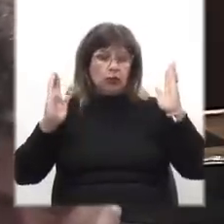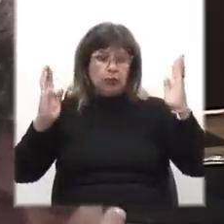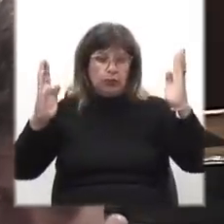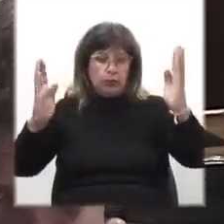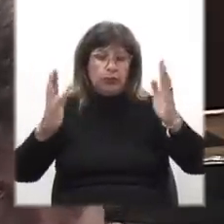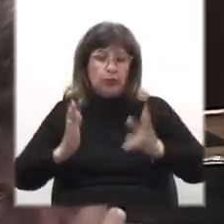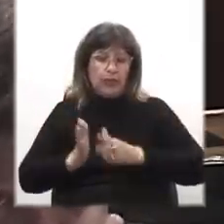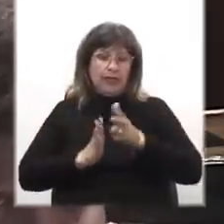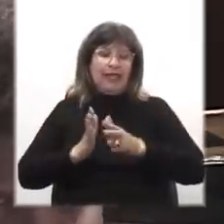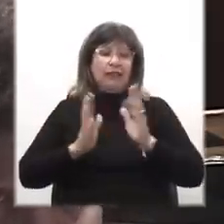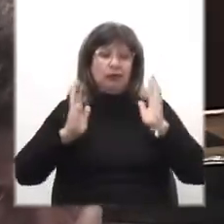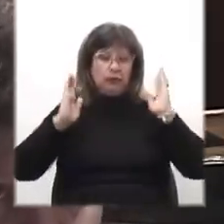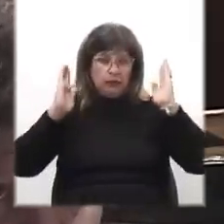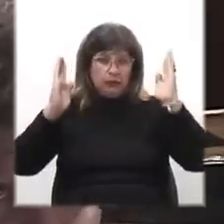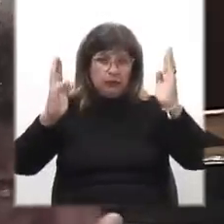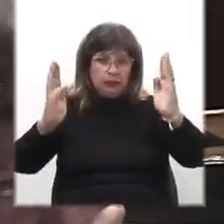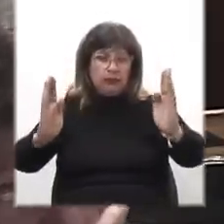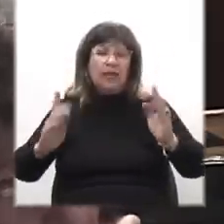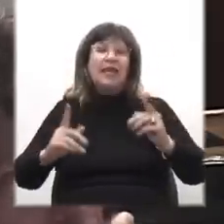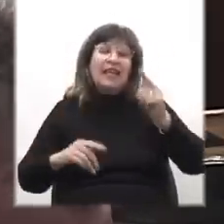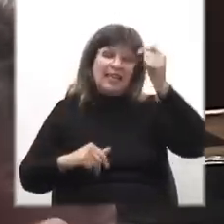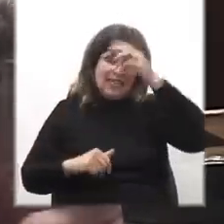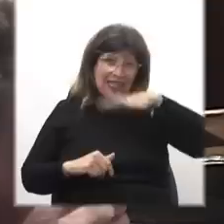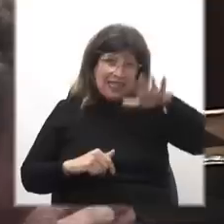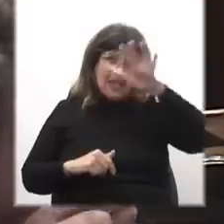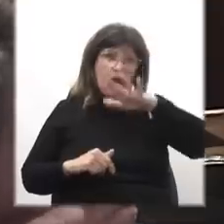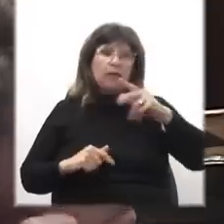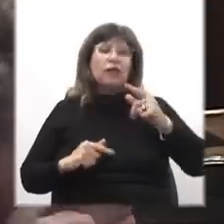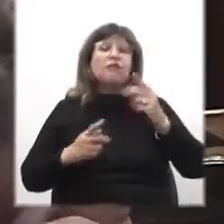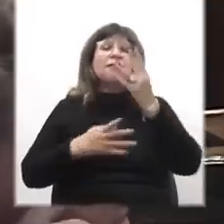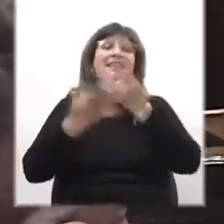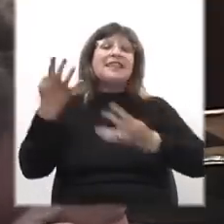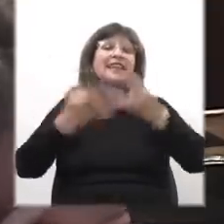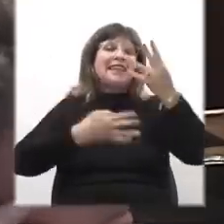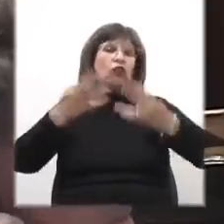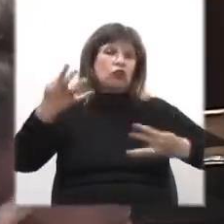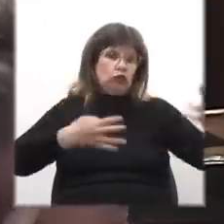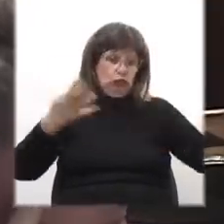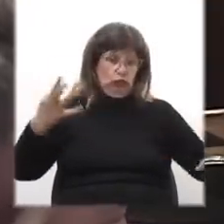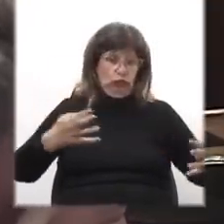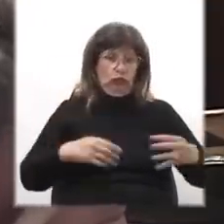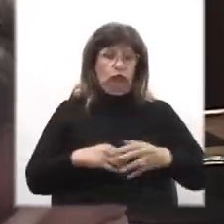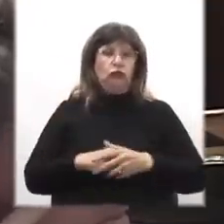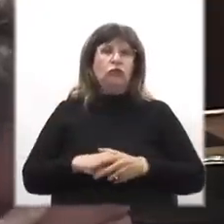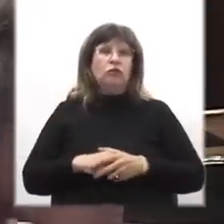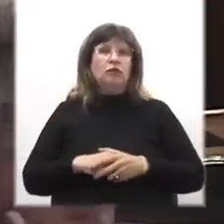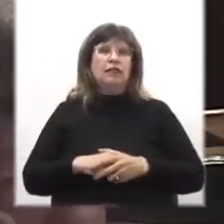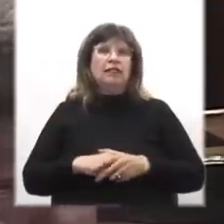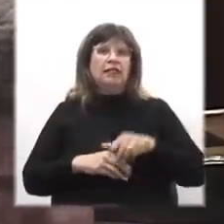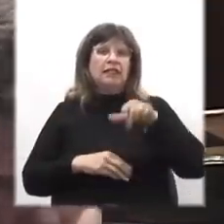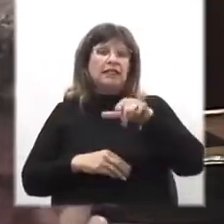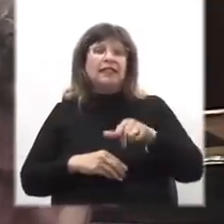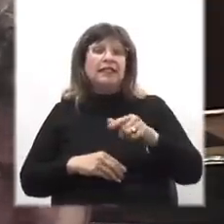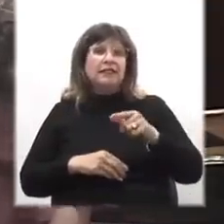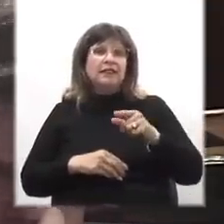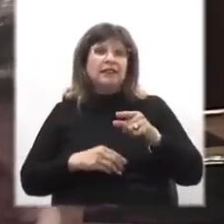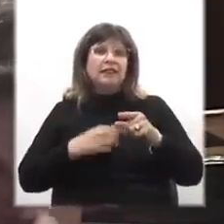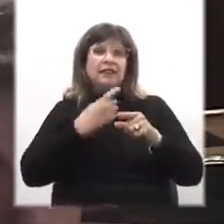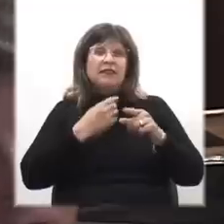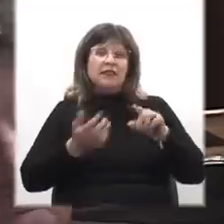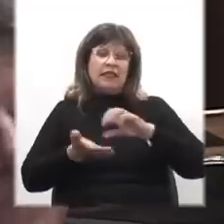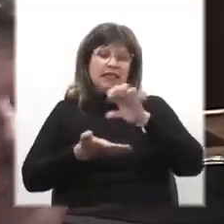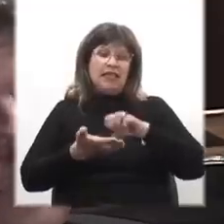va en zonas urbanas, y cuando va en el campo va entre tejidos. Y como el tren es, y en las